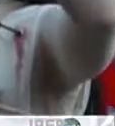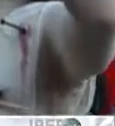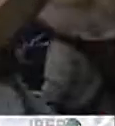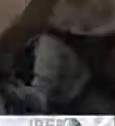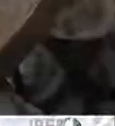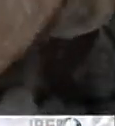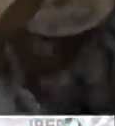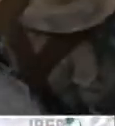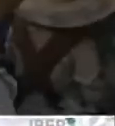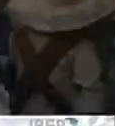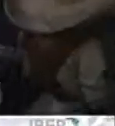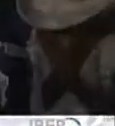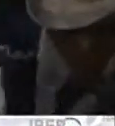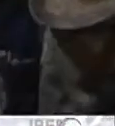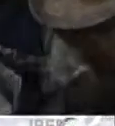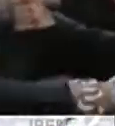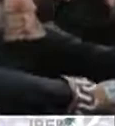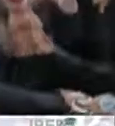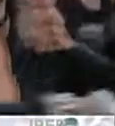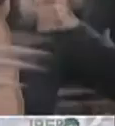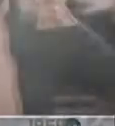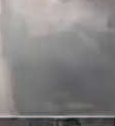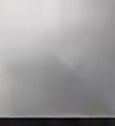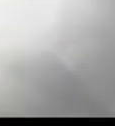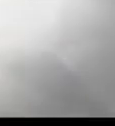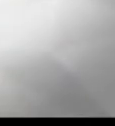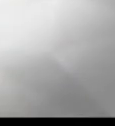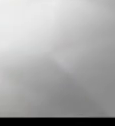calabacito, que diga y